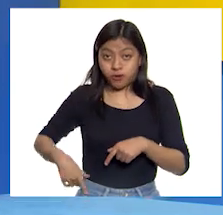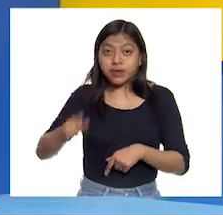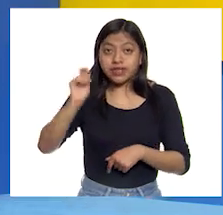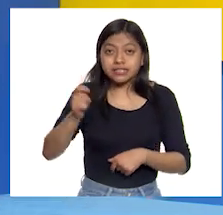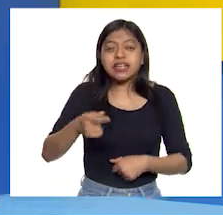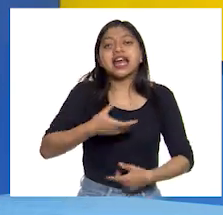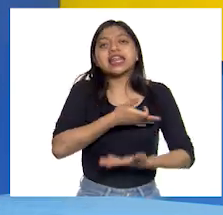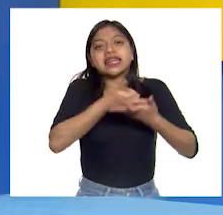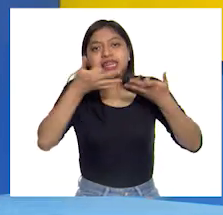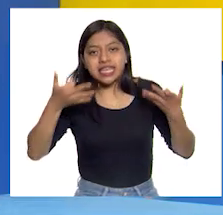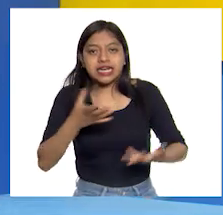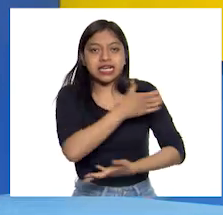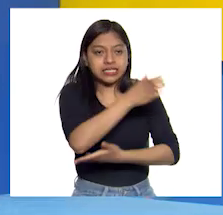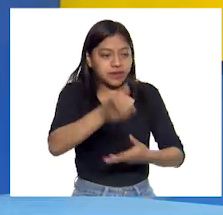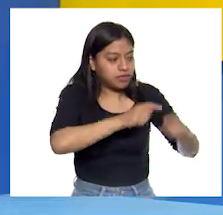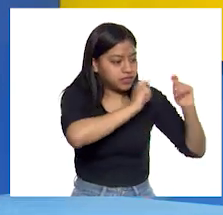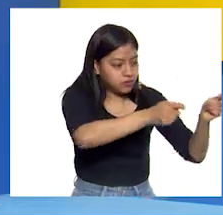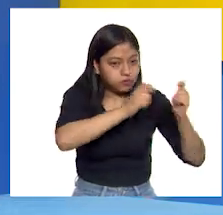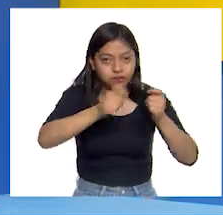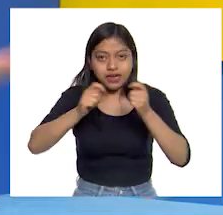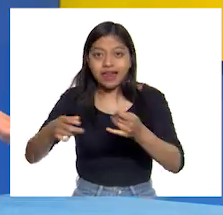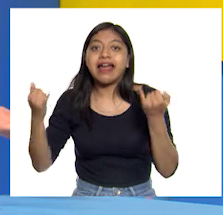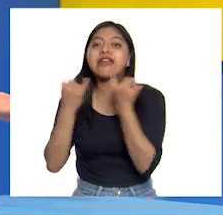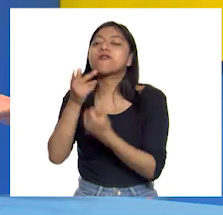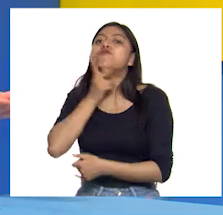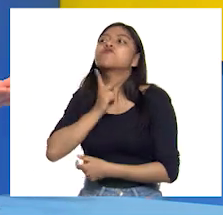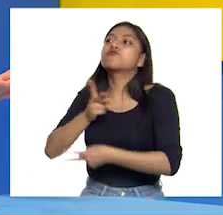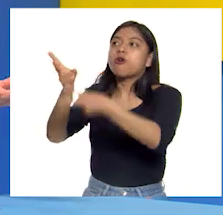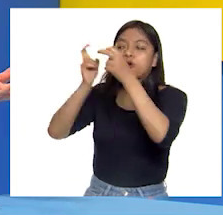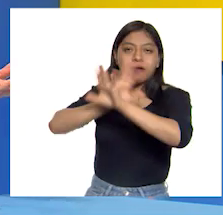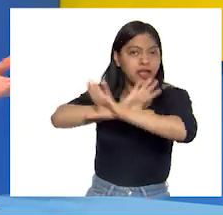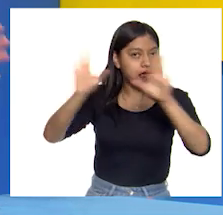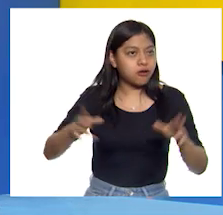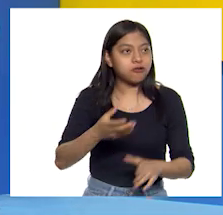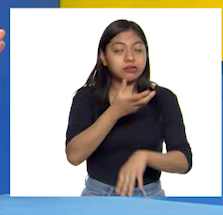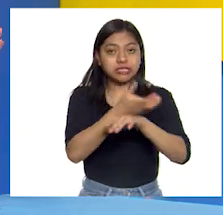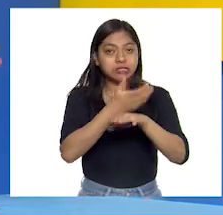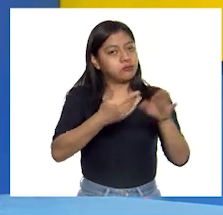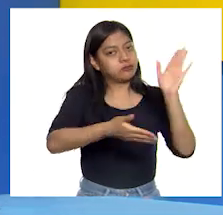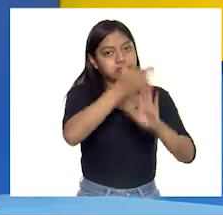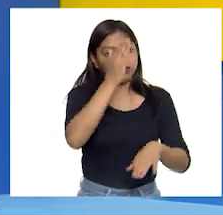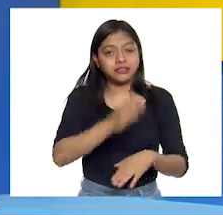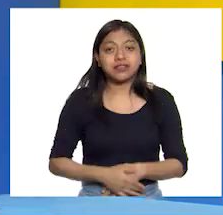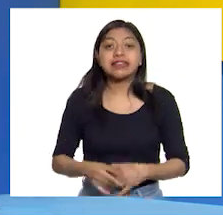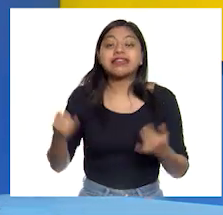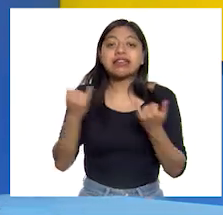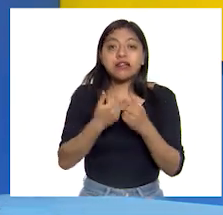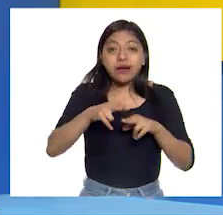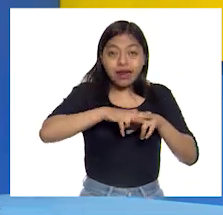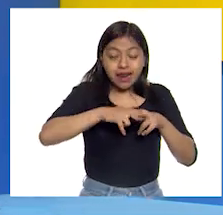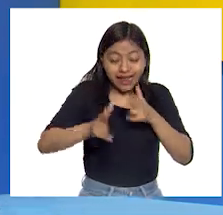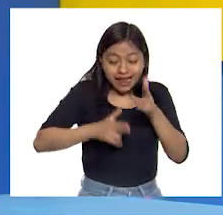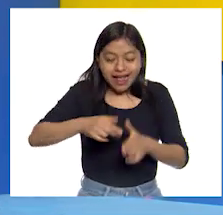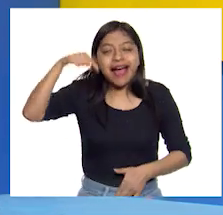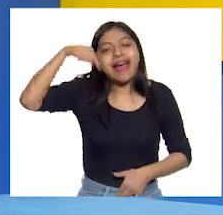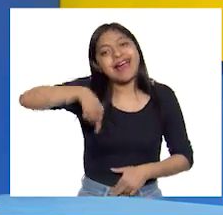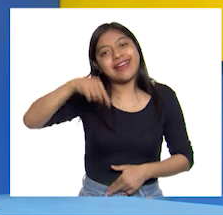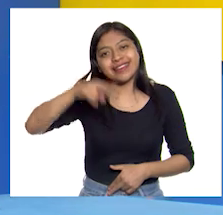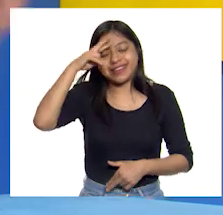de industrialización y así se sentaron las bases para que durante el sexenio de Manuel Ávila Camacho lograra avanzar este